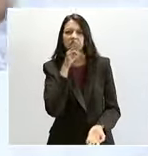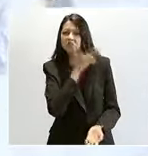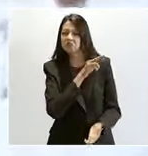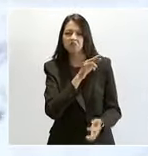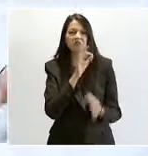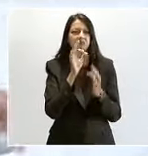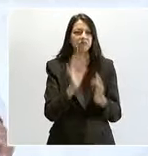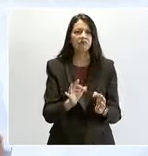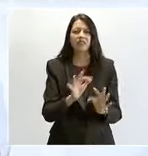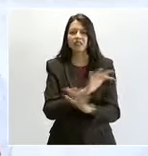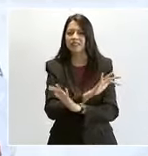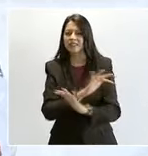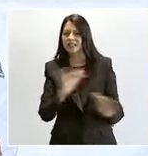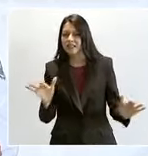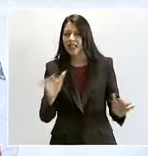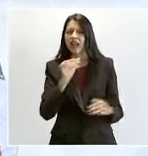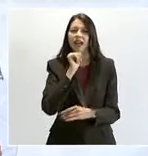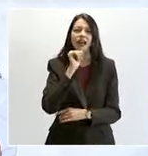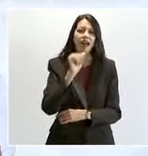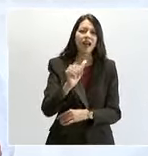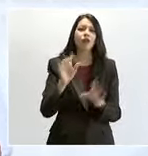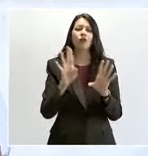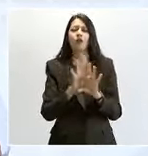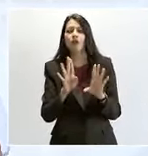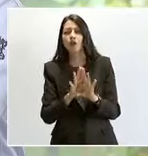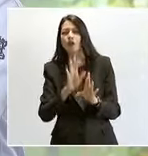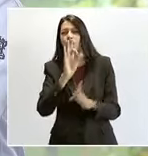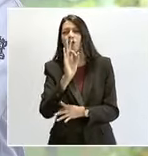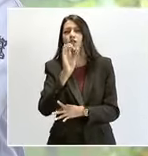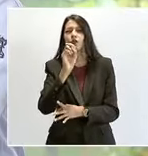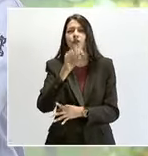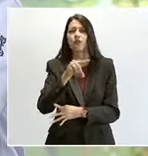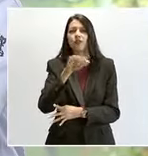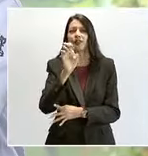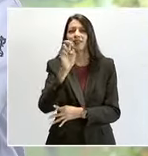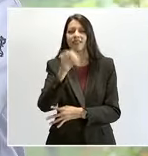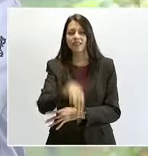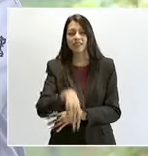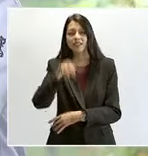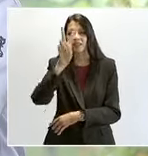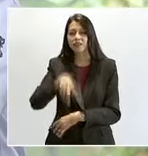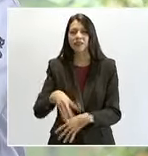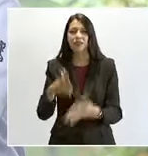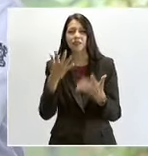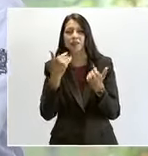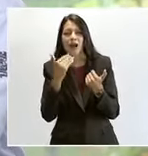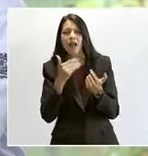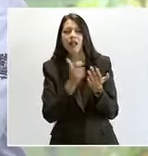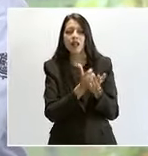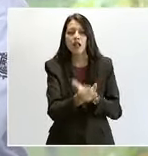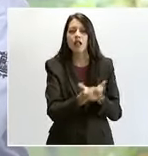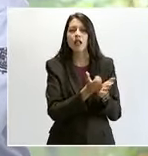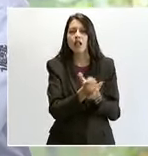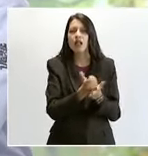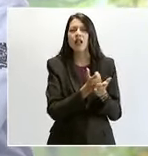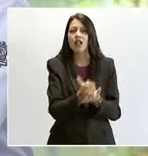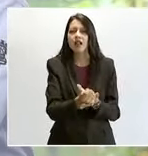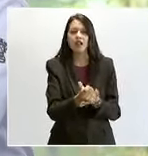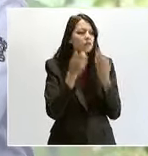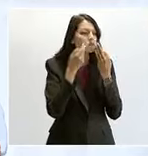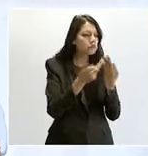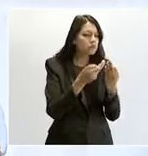nada de fonden que de verdad no tenían llenadera Ahora me